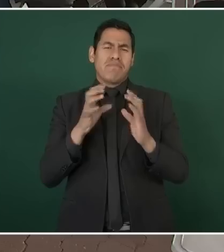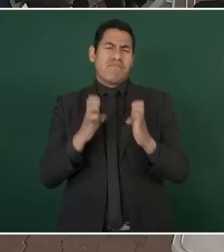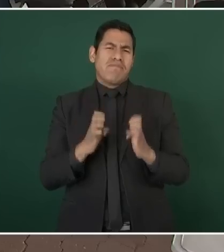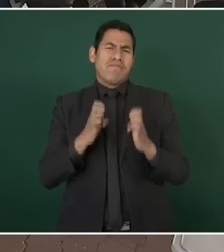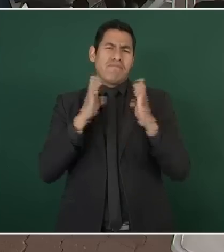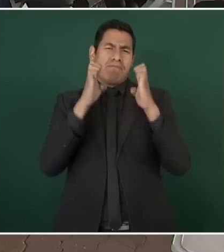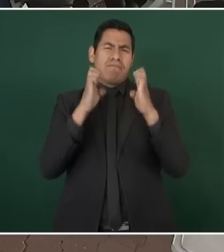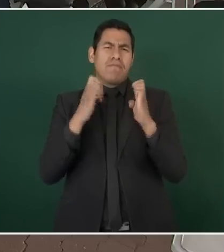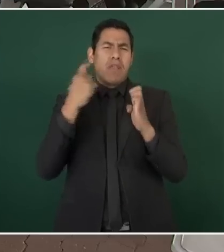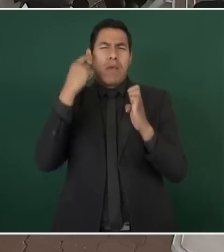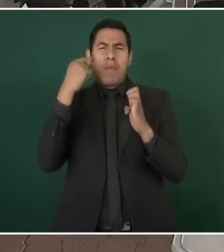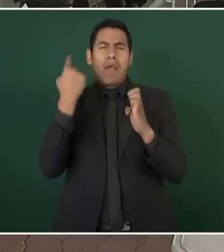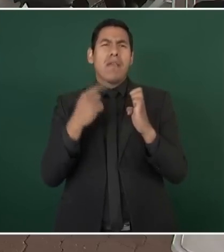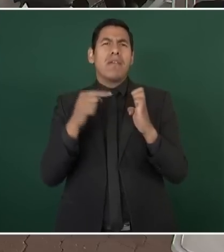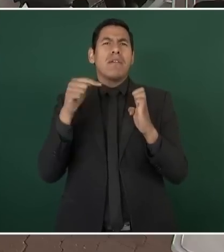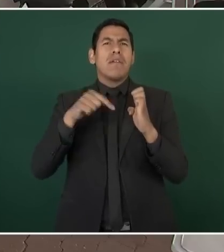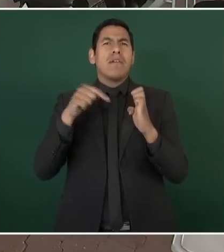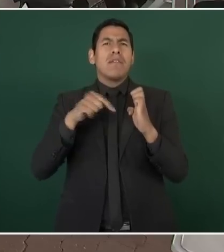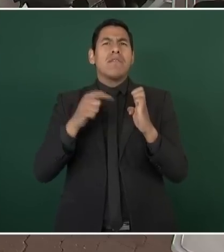para rendir